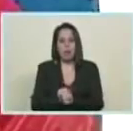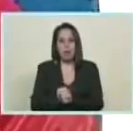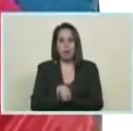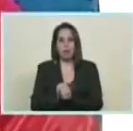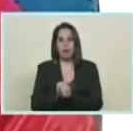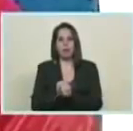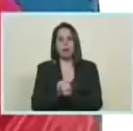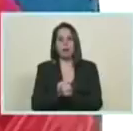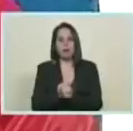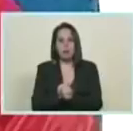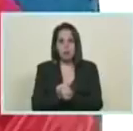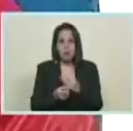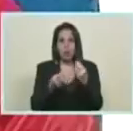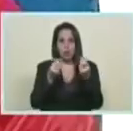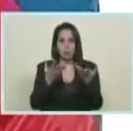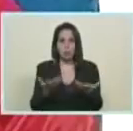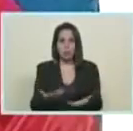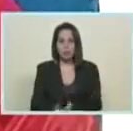Por eso,